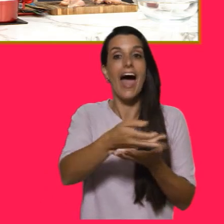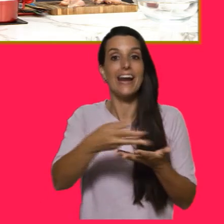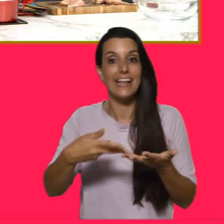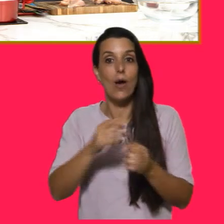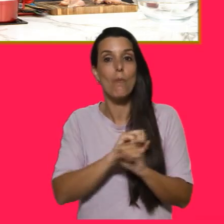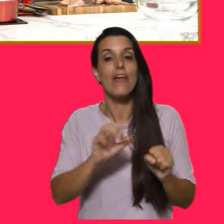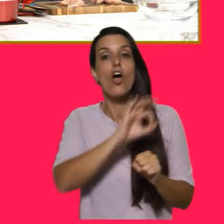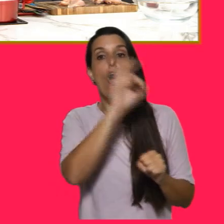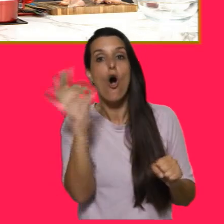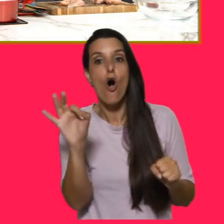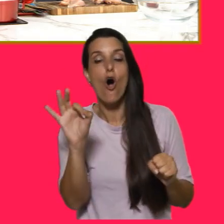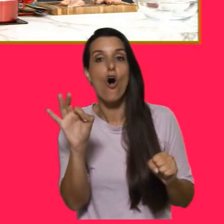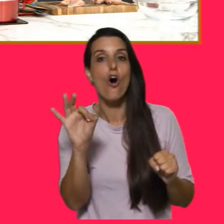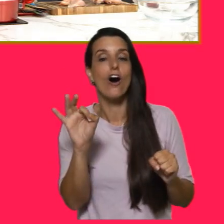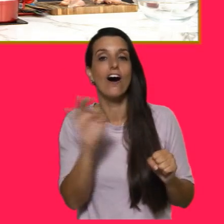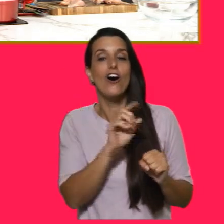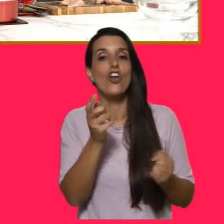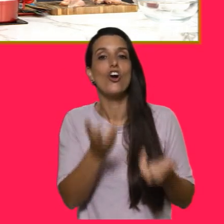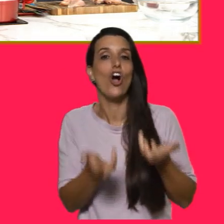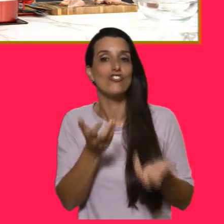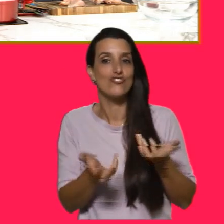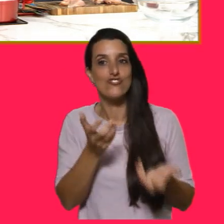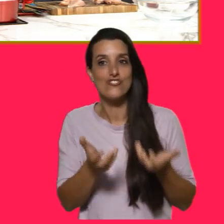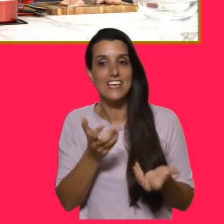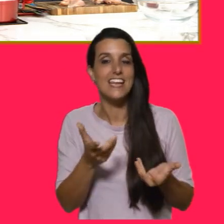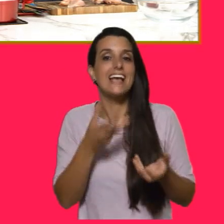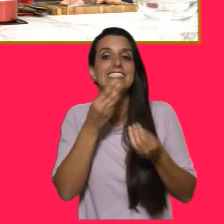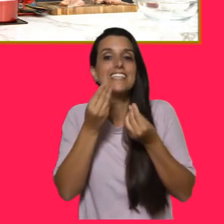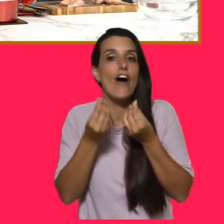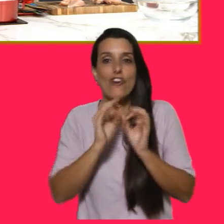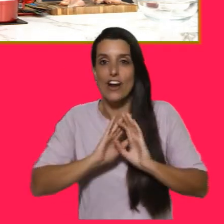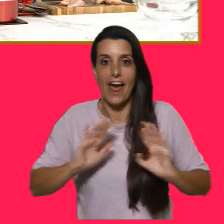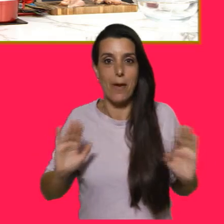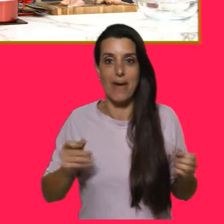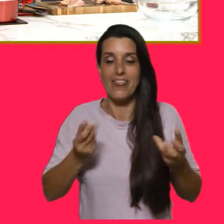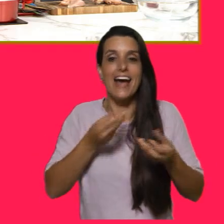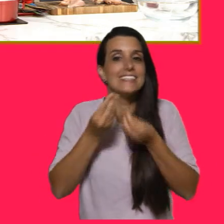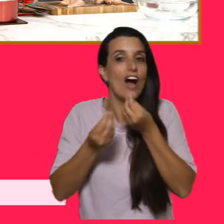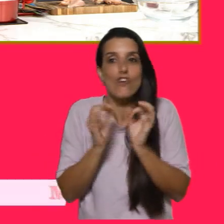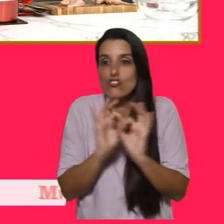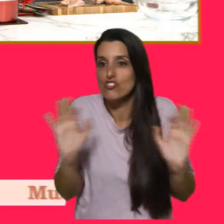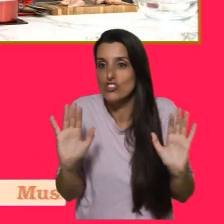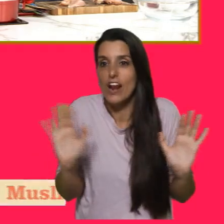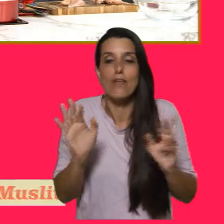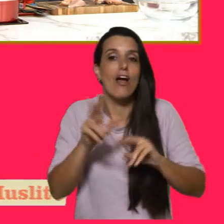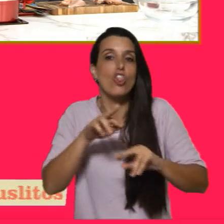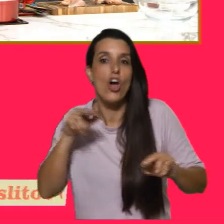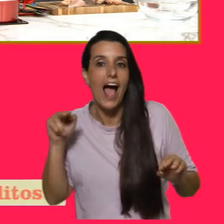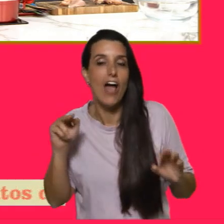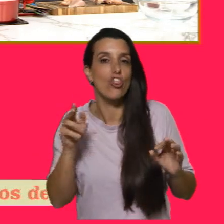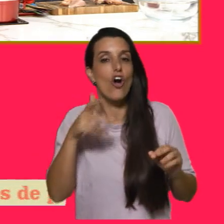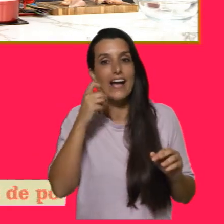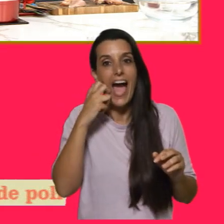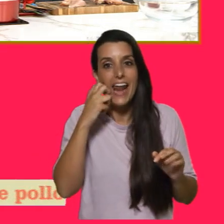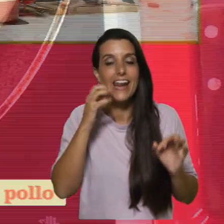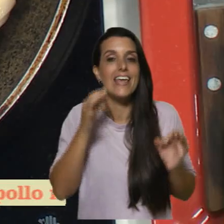previamente, si no, simplemente los dorás. No los estamos cocinando, solamente le estamos dando sabor. ¿Tá? Le estás dando como ese sustito para que se dore la carne